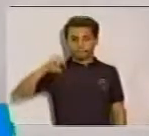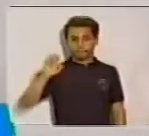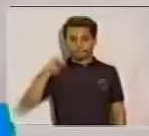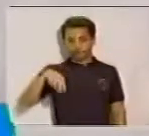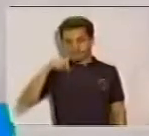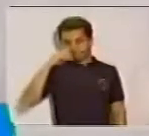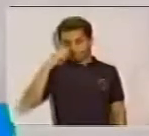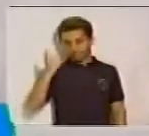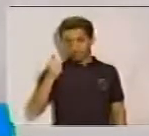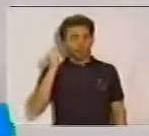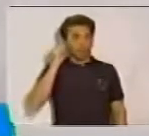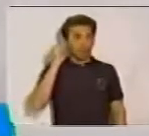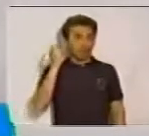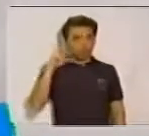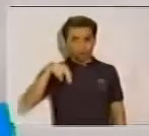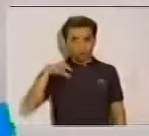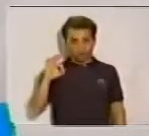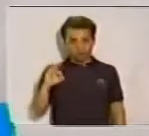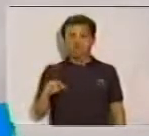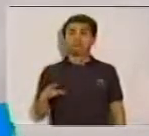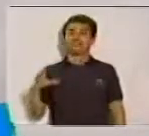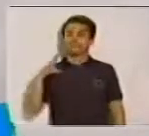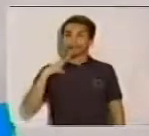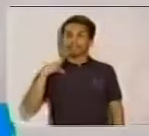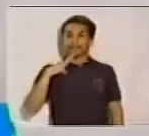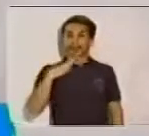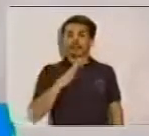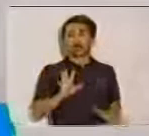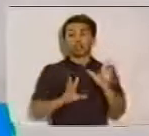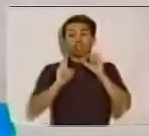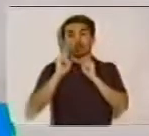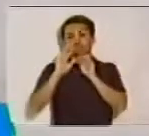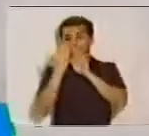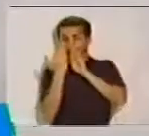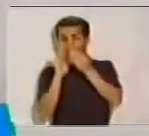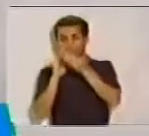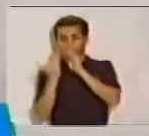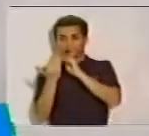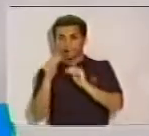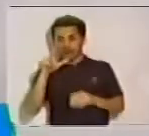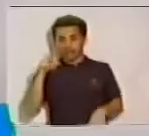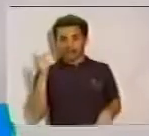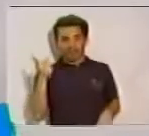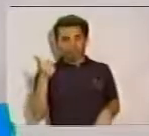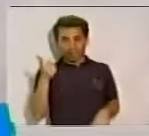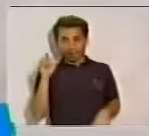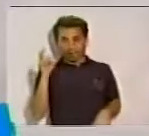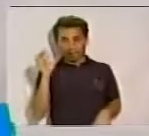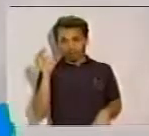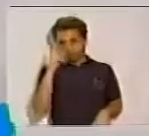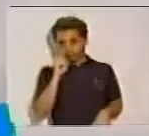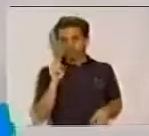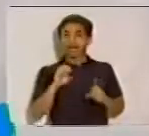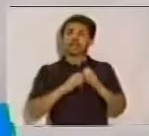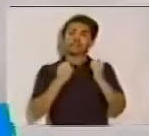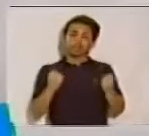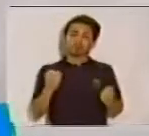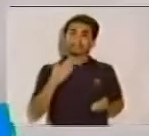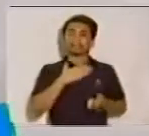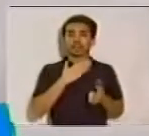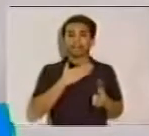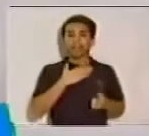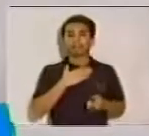dode. Apuntémoslo. Dode. D-O-D-E. Se llama dodecaedro. Tiene